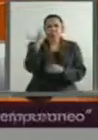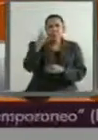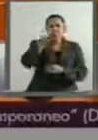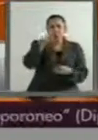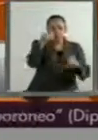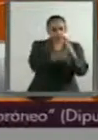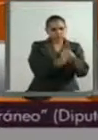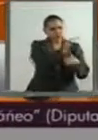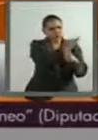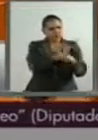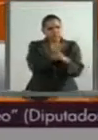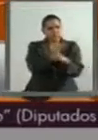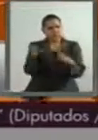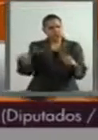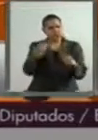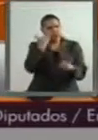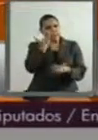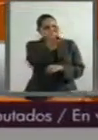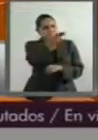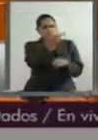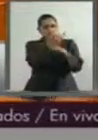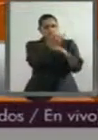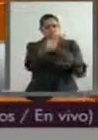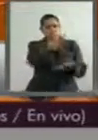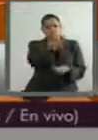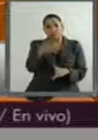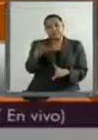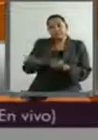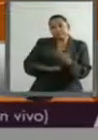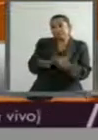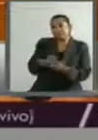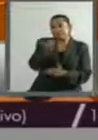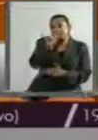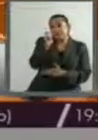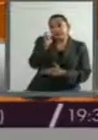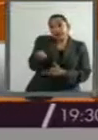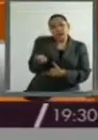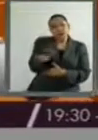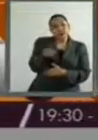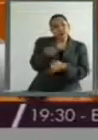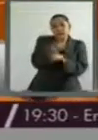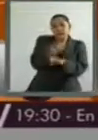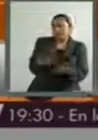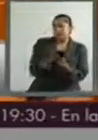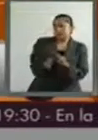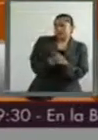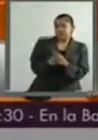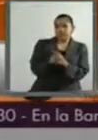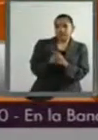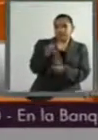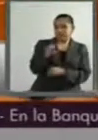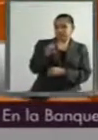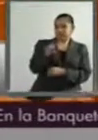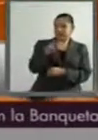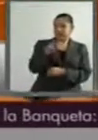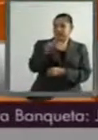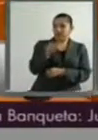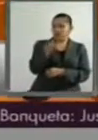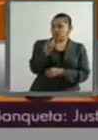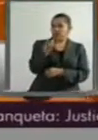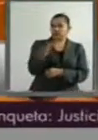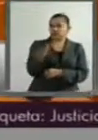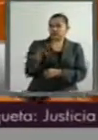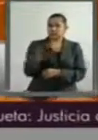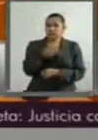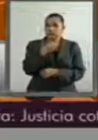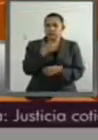se pueda invocar el carácter reservado de la información. Ese es un debate muy importante que se comienza